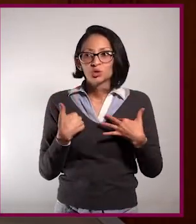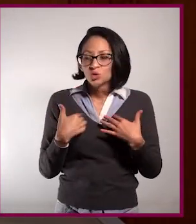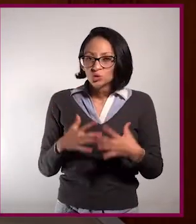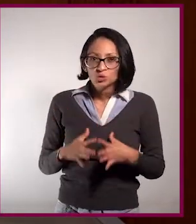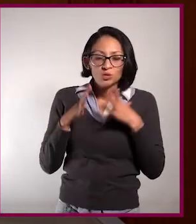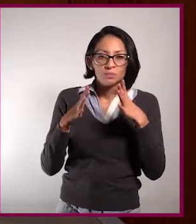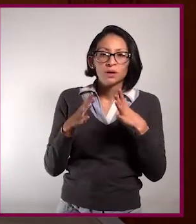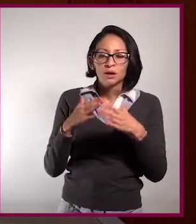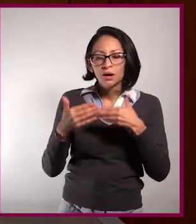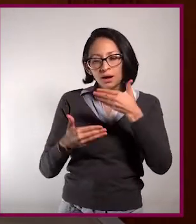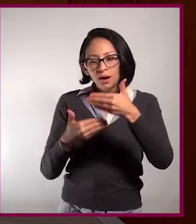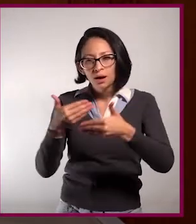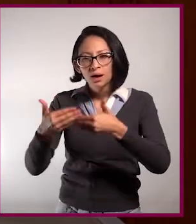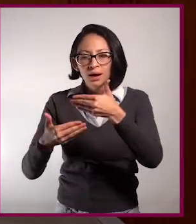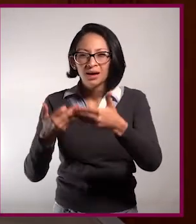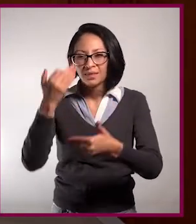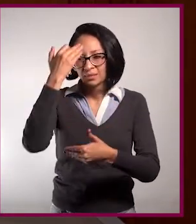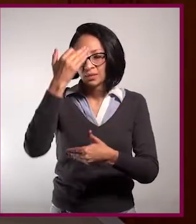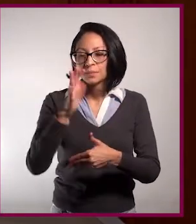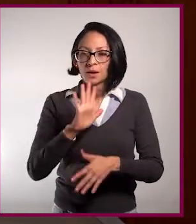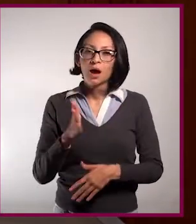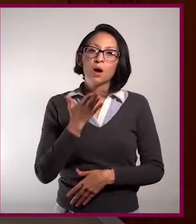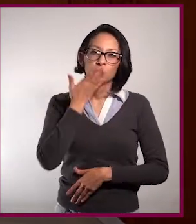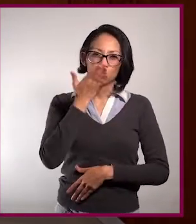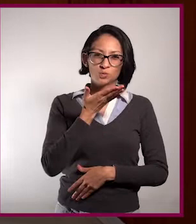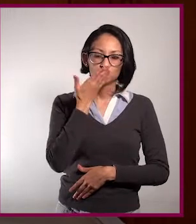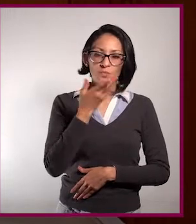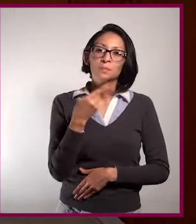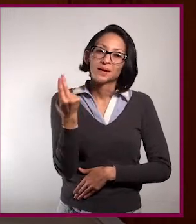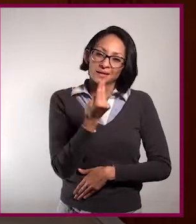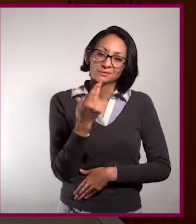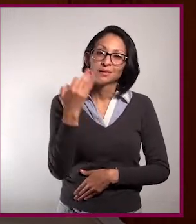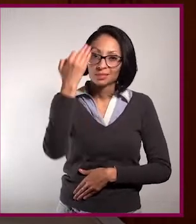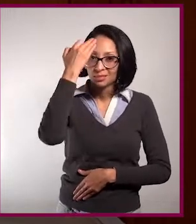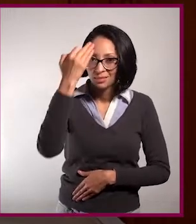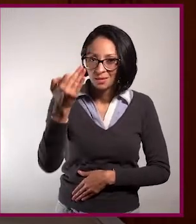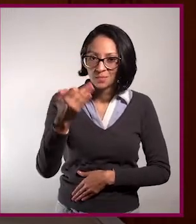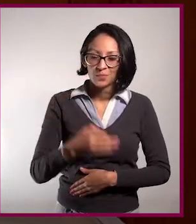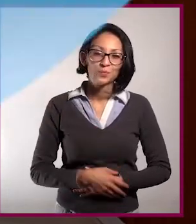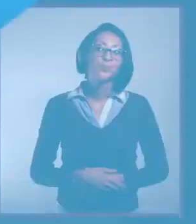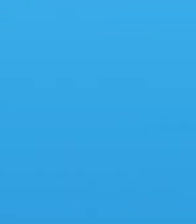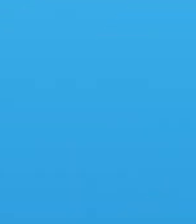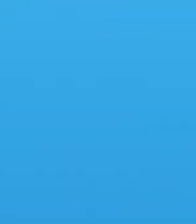toma tiempo familiarizarnos con esa nueva faceta de nuestro cuerpo.